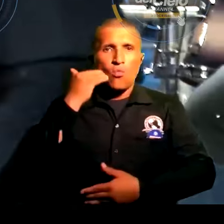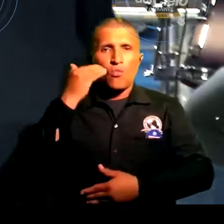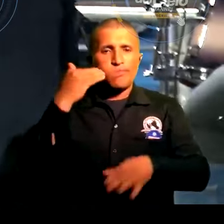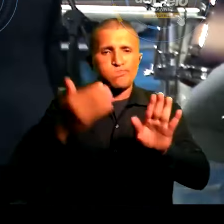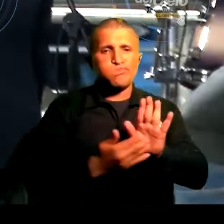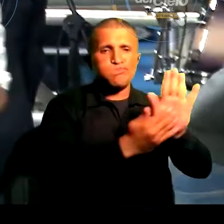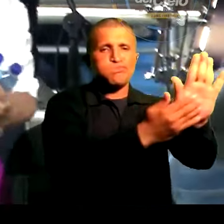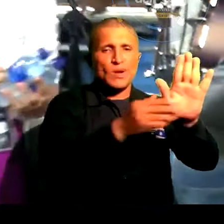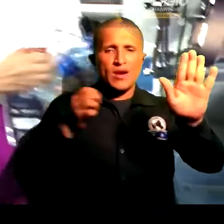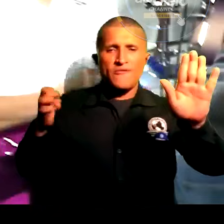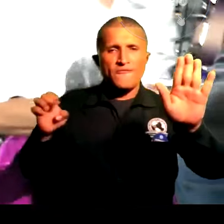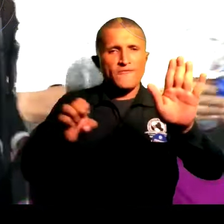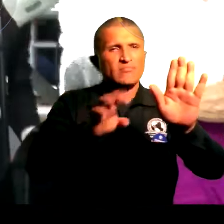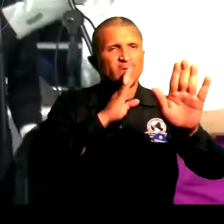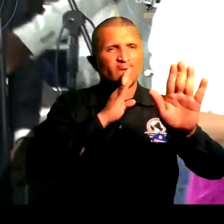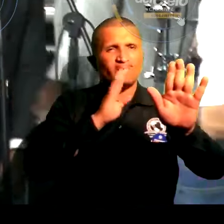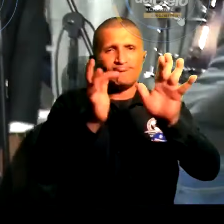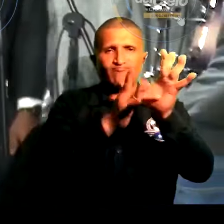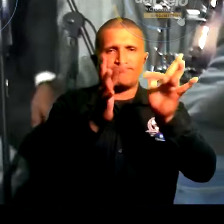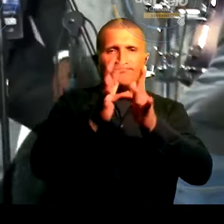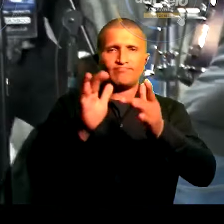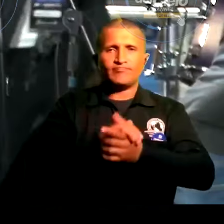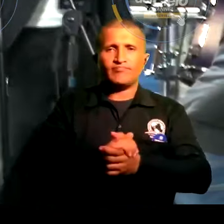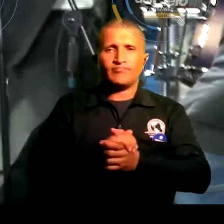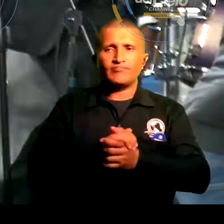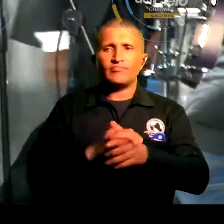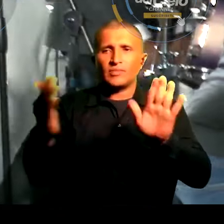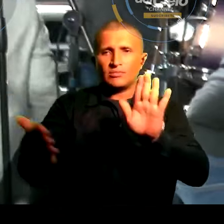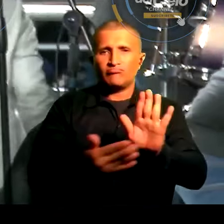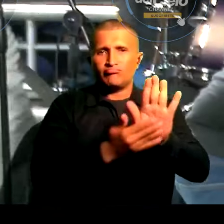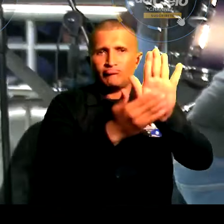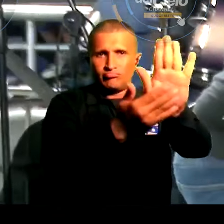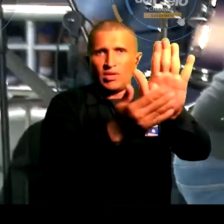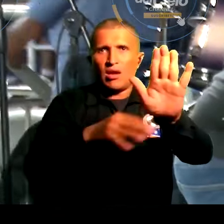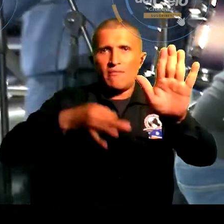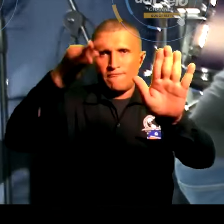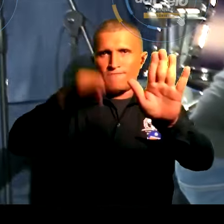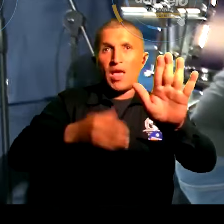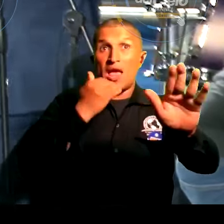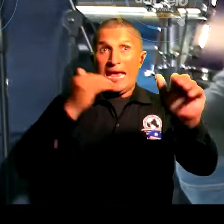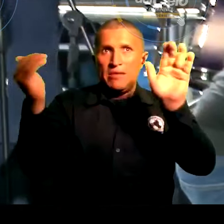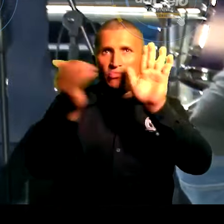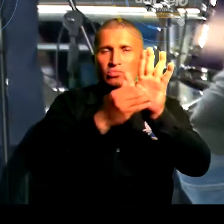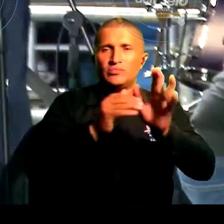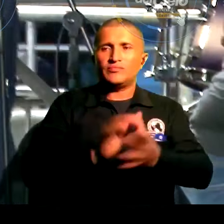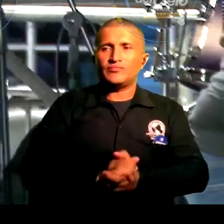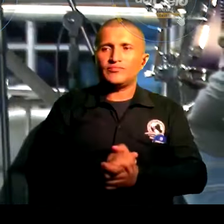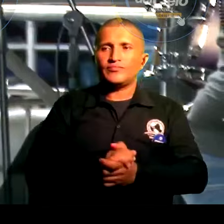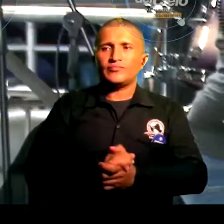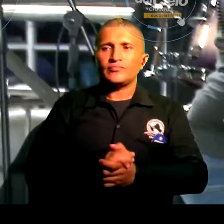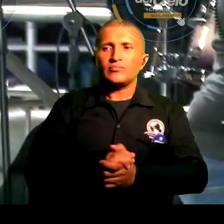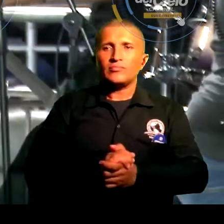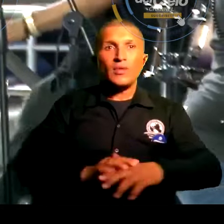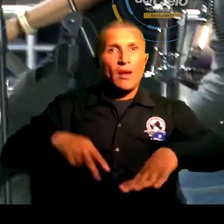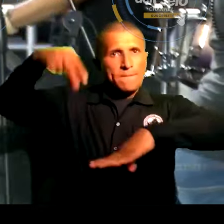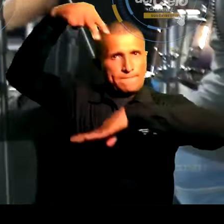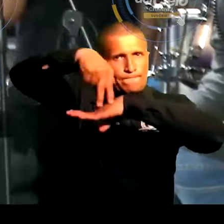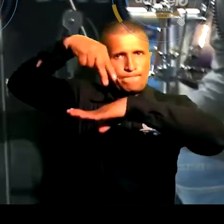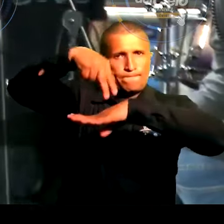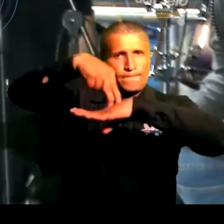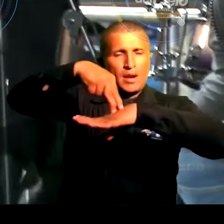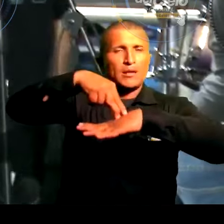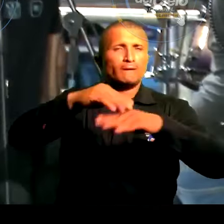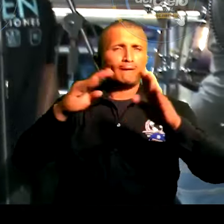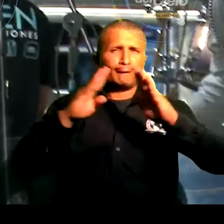lo presentaron, por ejemplo, el apóstol Pedro en casa de Cornelio